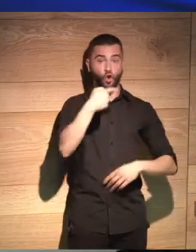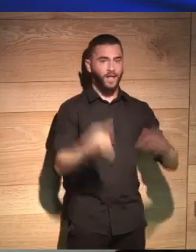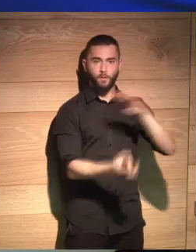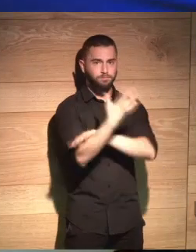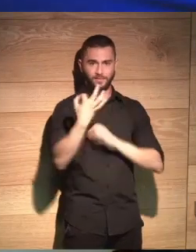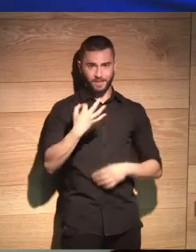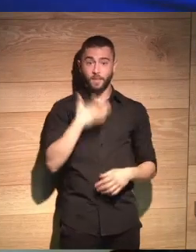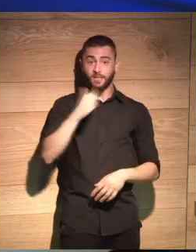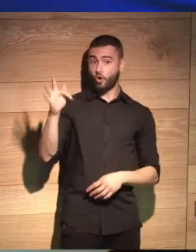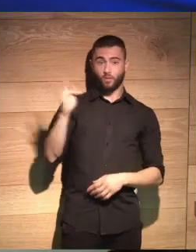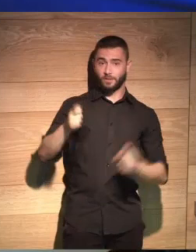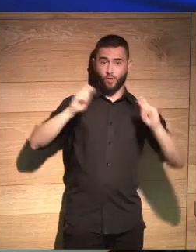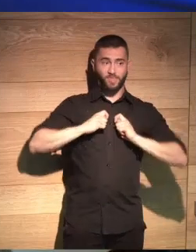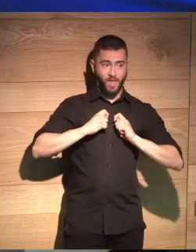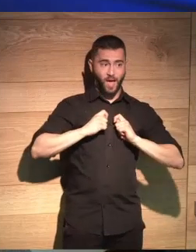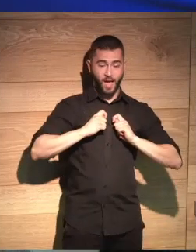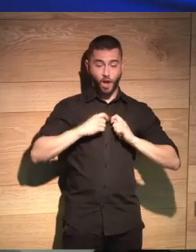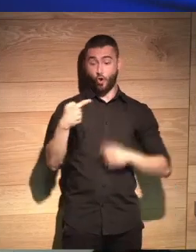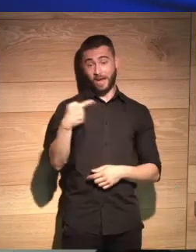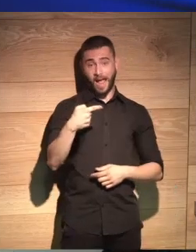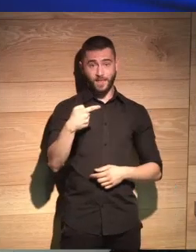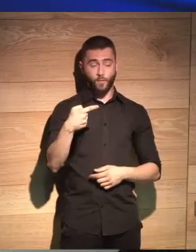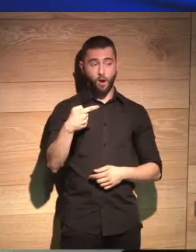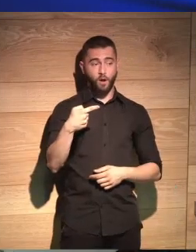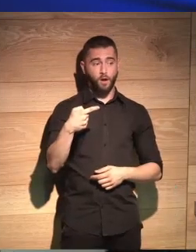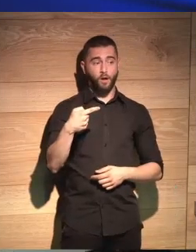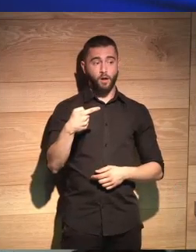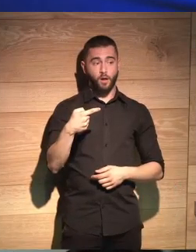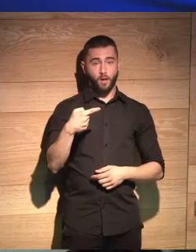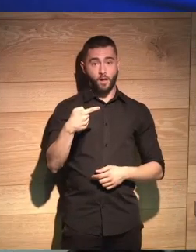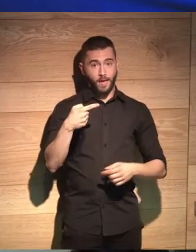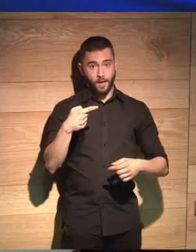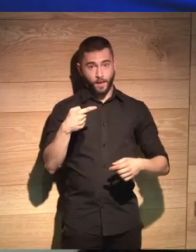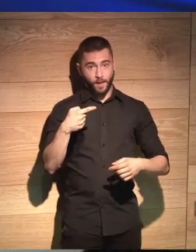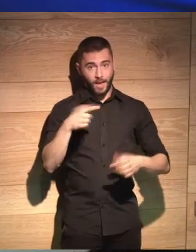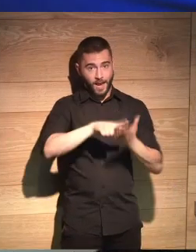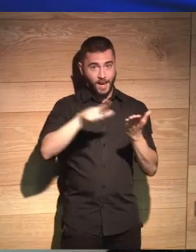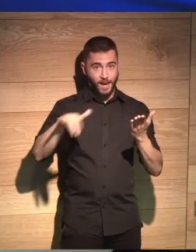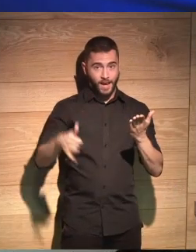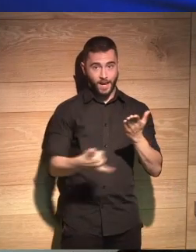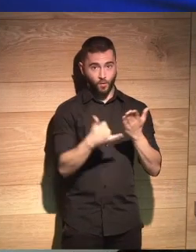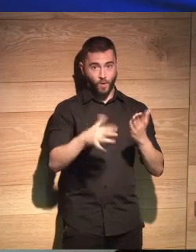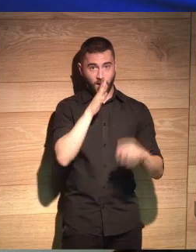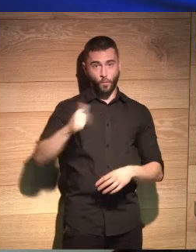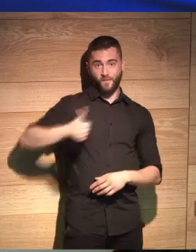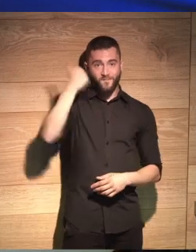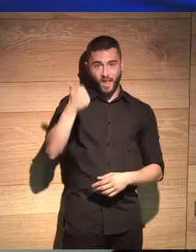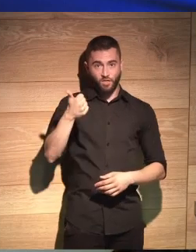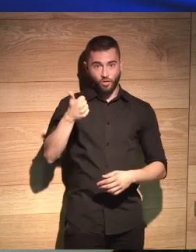positivo nos ha sido dado, pero lo negativo es lo que ha de construir el lenguaje a través de la ficción, por